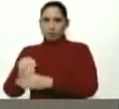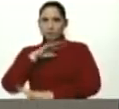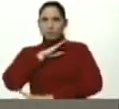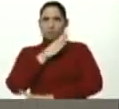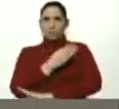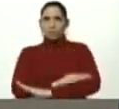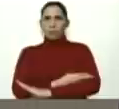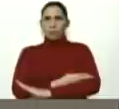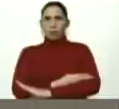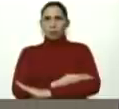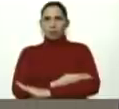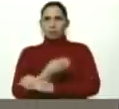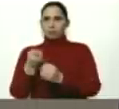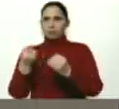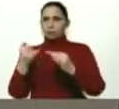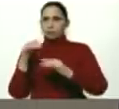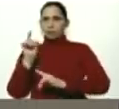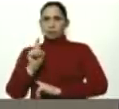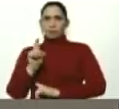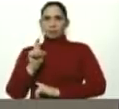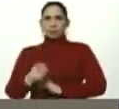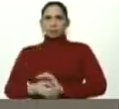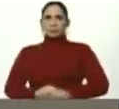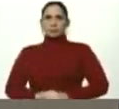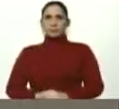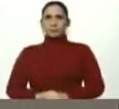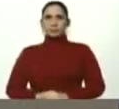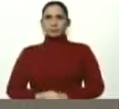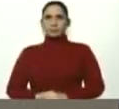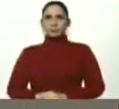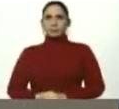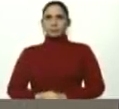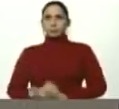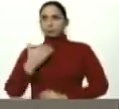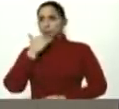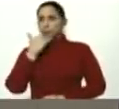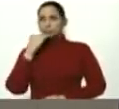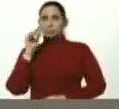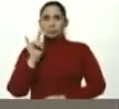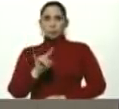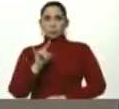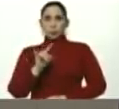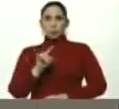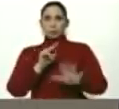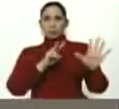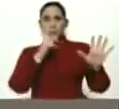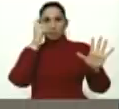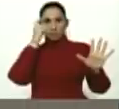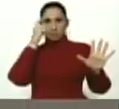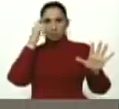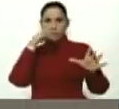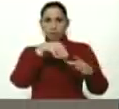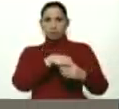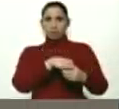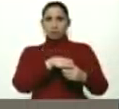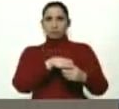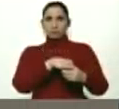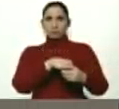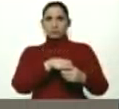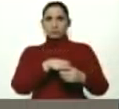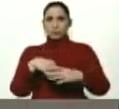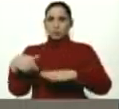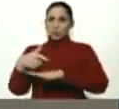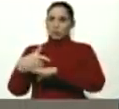radical muy necesaria. A partir del lunes, 7 días de cuarentena. Y el